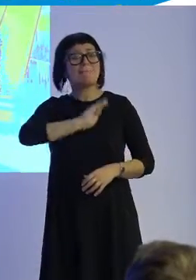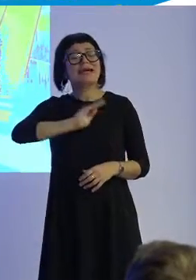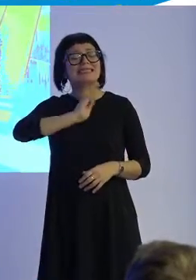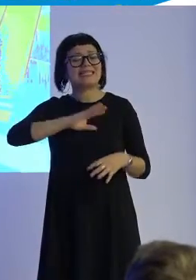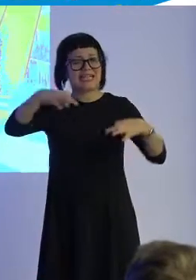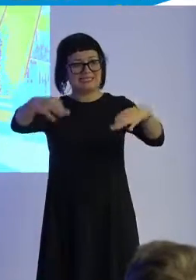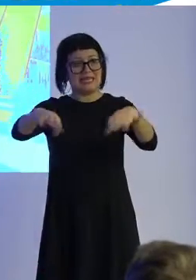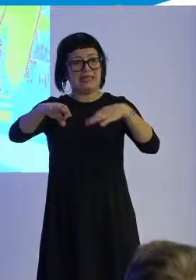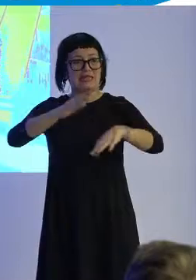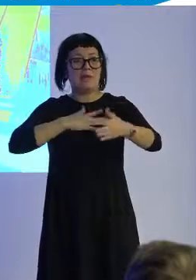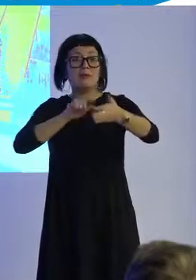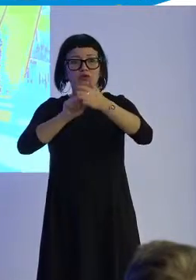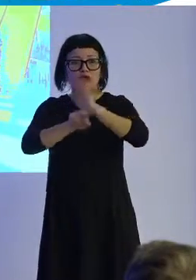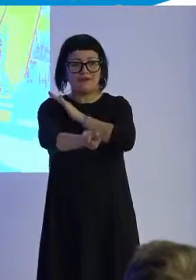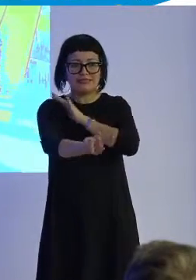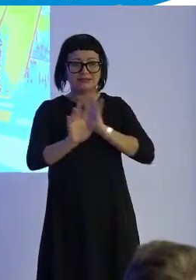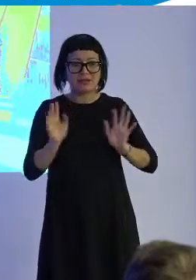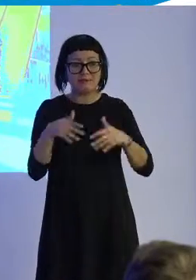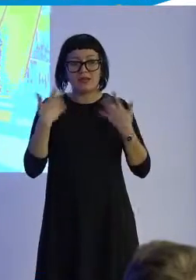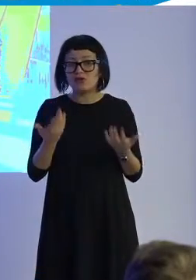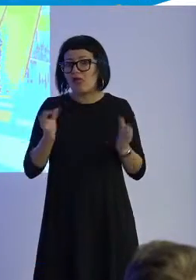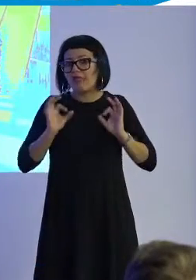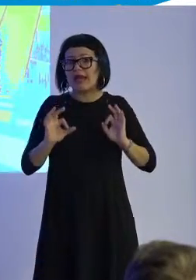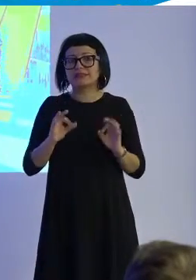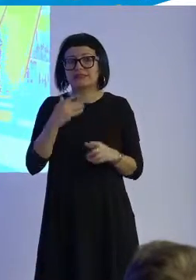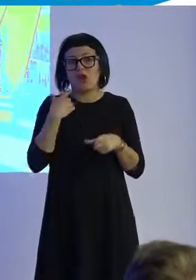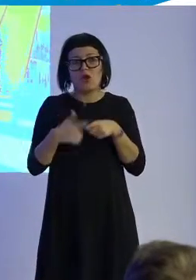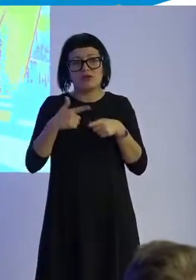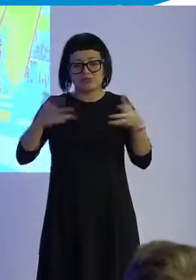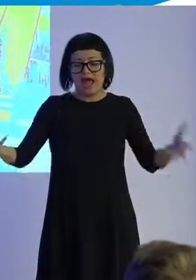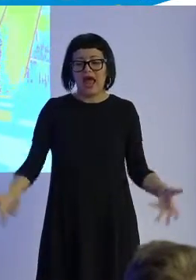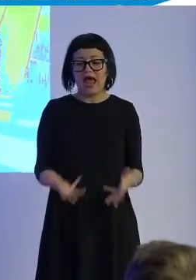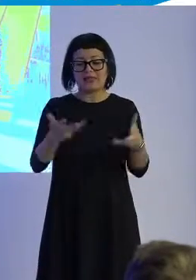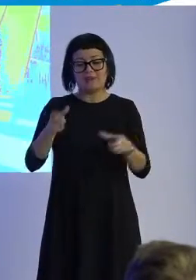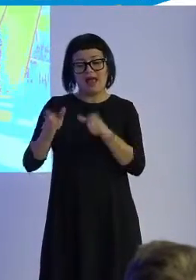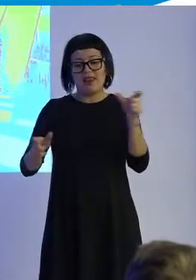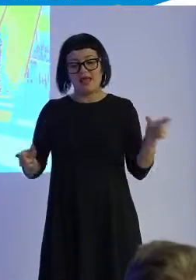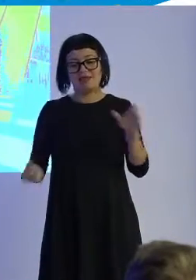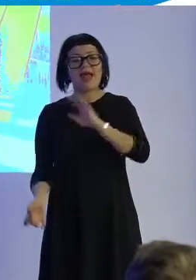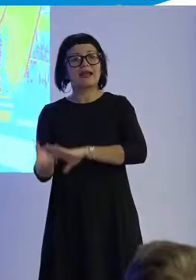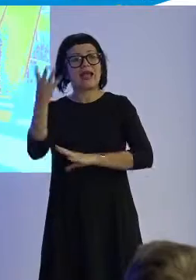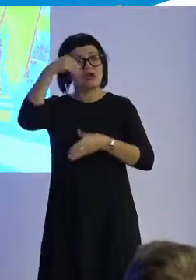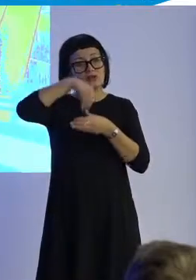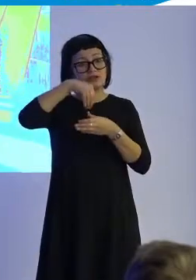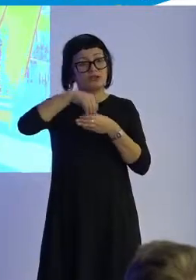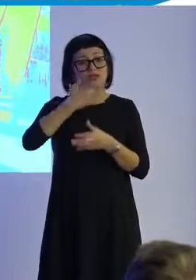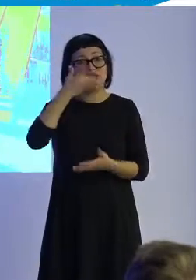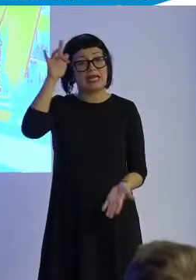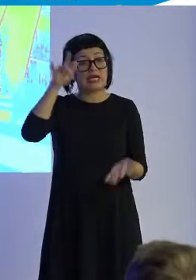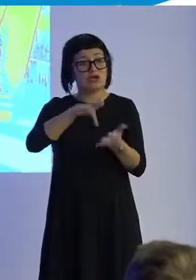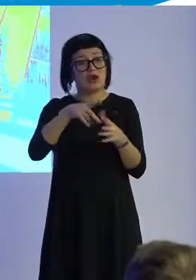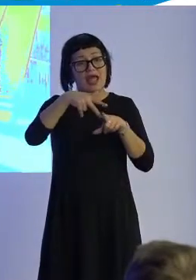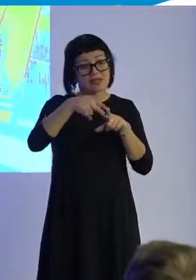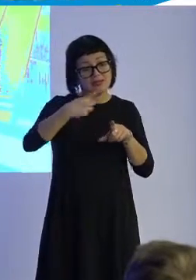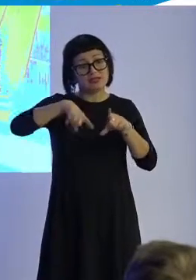sencilla bajo mi punto de vista. Entonces eso también es una cosa que está animando a la gente a generar contenido, y al final, teniendo las herramientas y teniendo buen